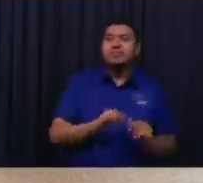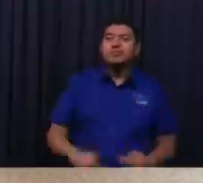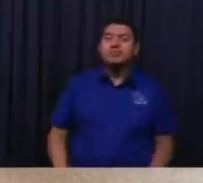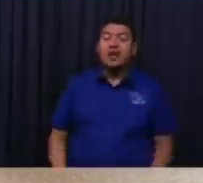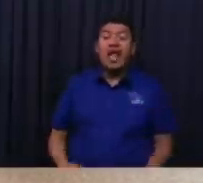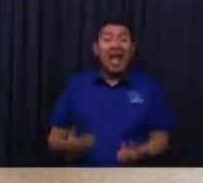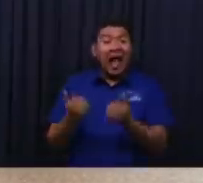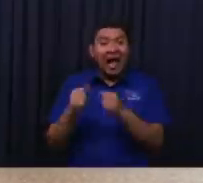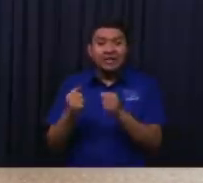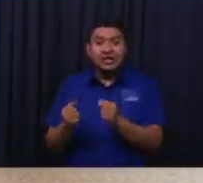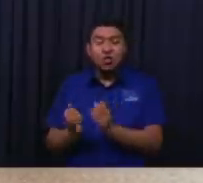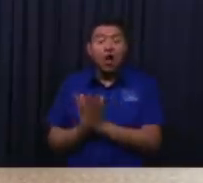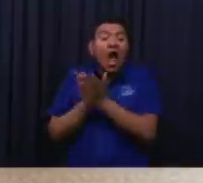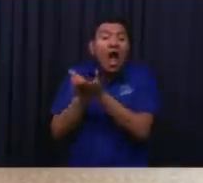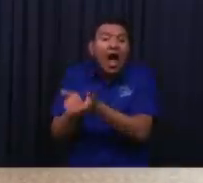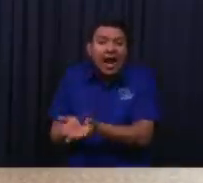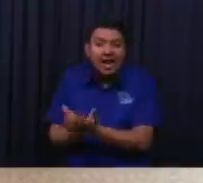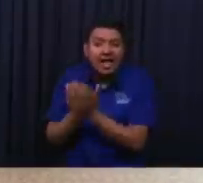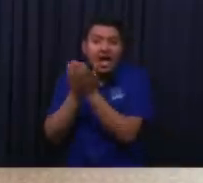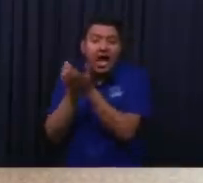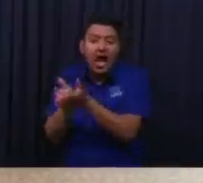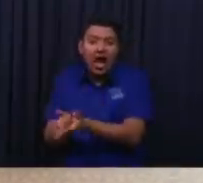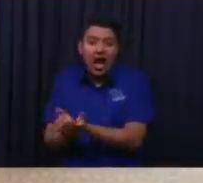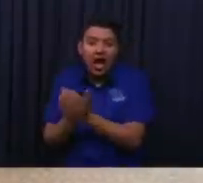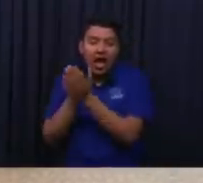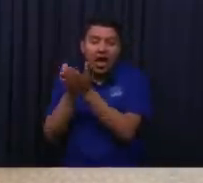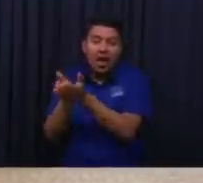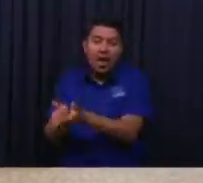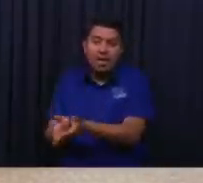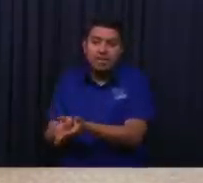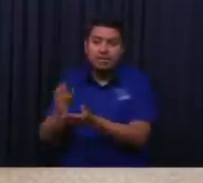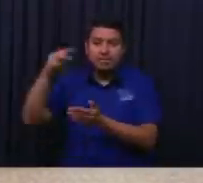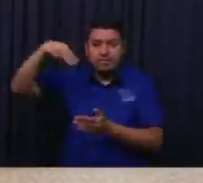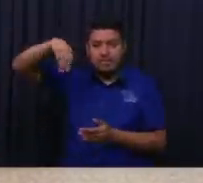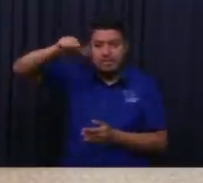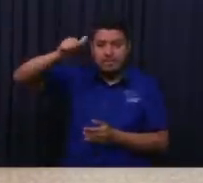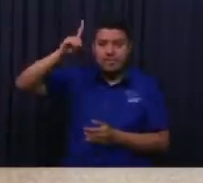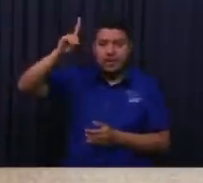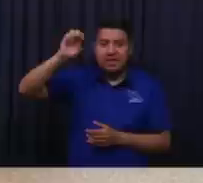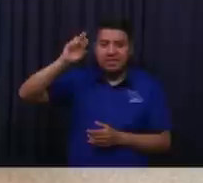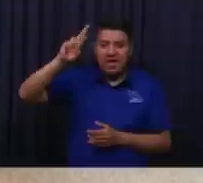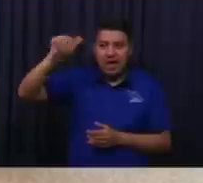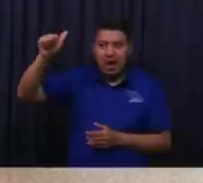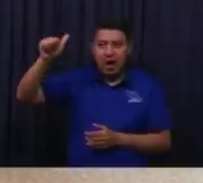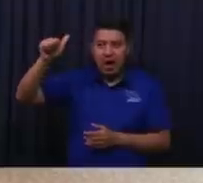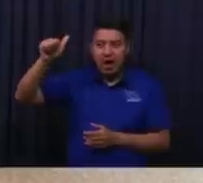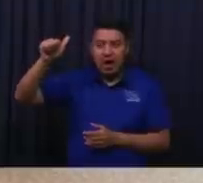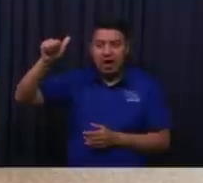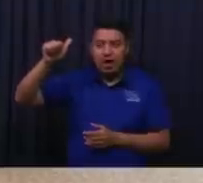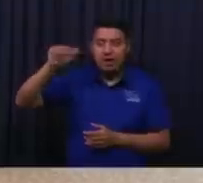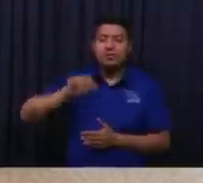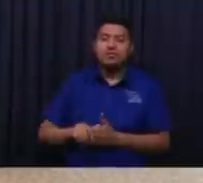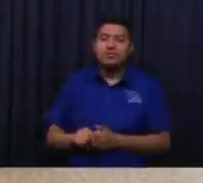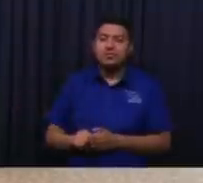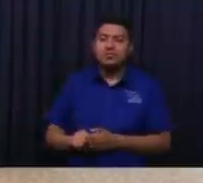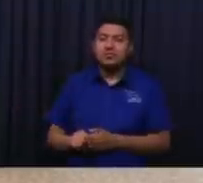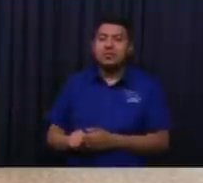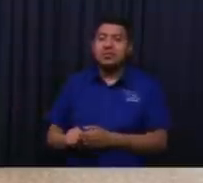ciprés, harás el arca con compartimientos y la calafatearás por dentro y por fuera con